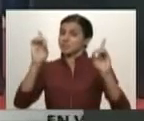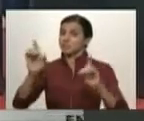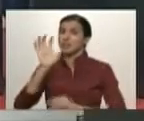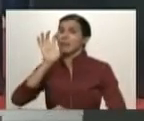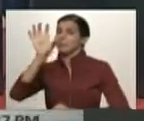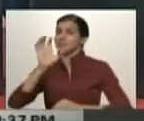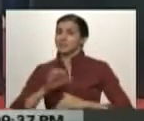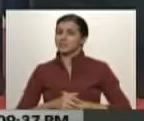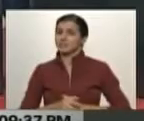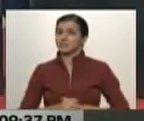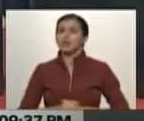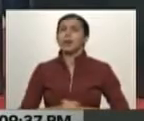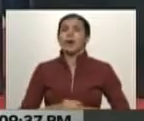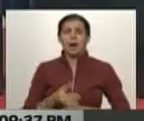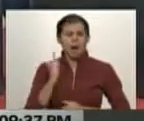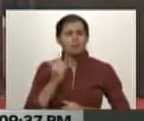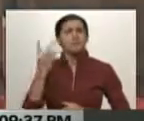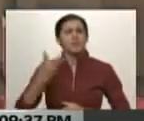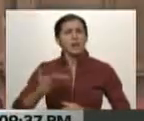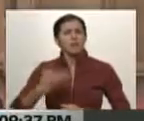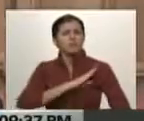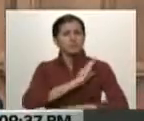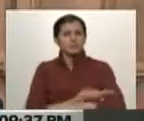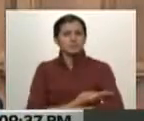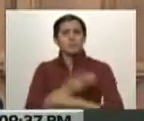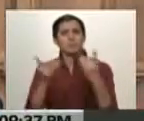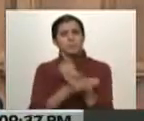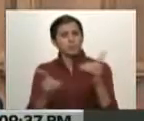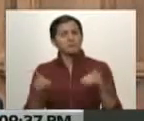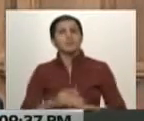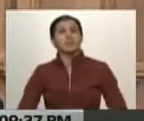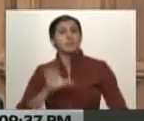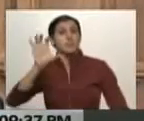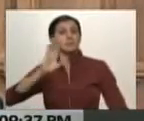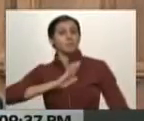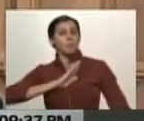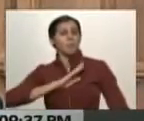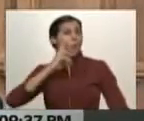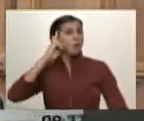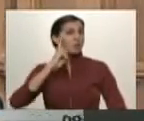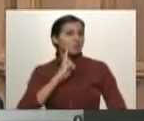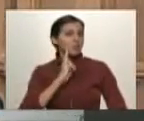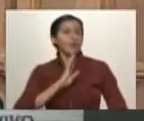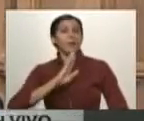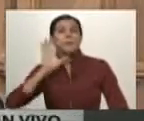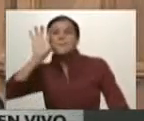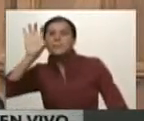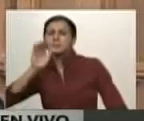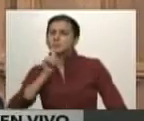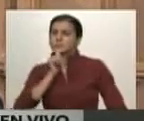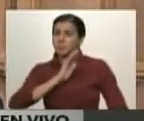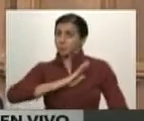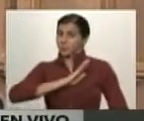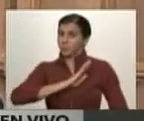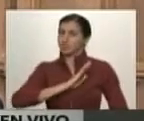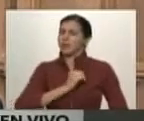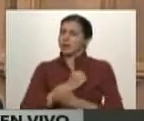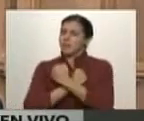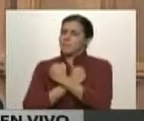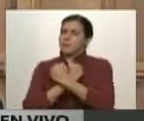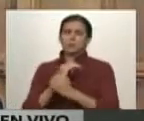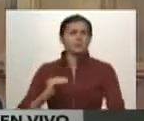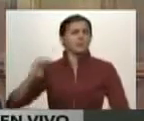valores y que tiene fuerza democrática la patria de simón bolívar la patria de nuestro amado y